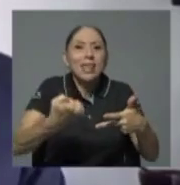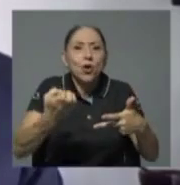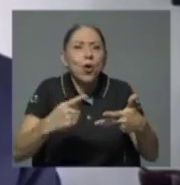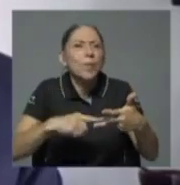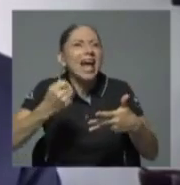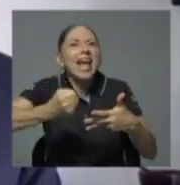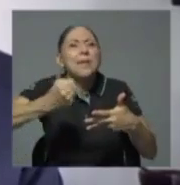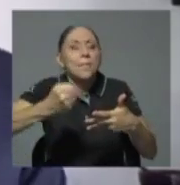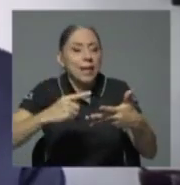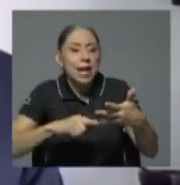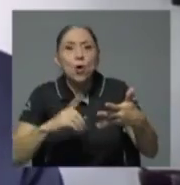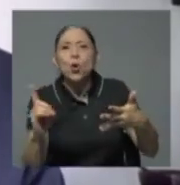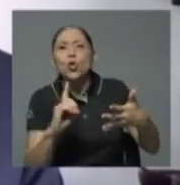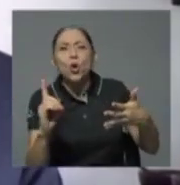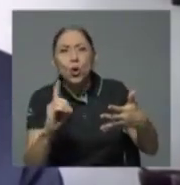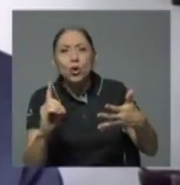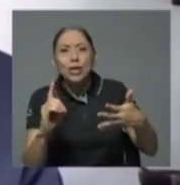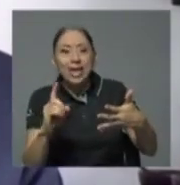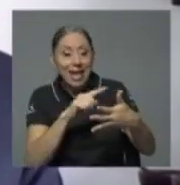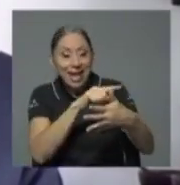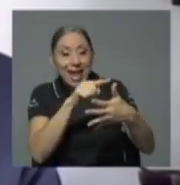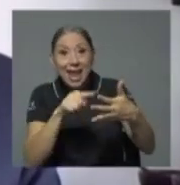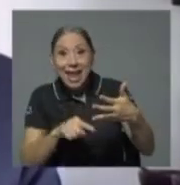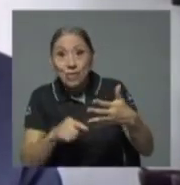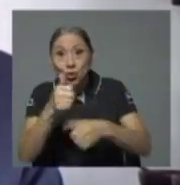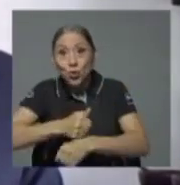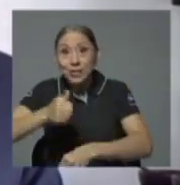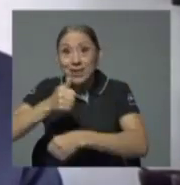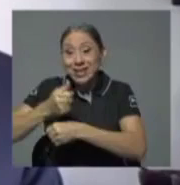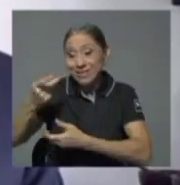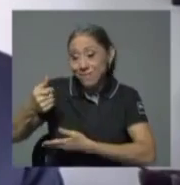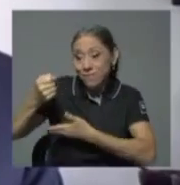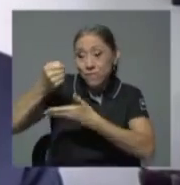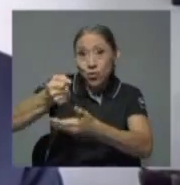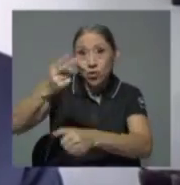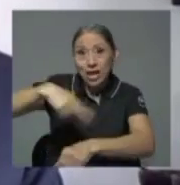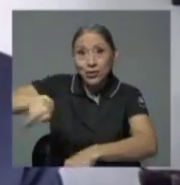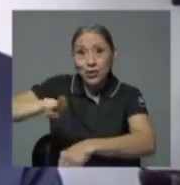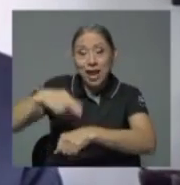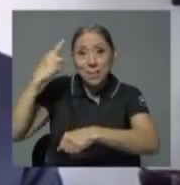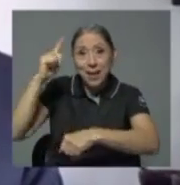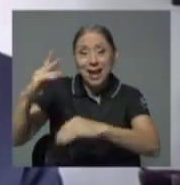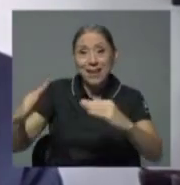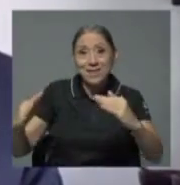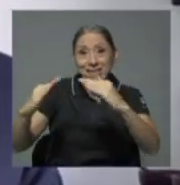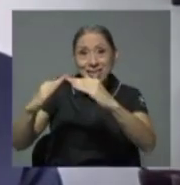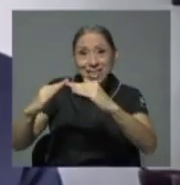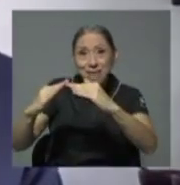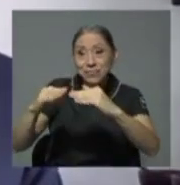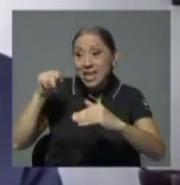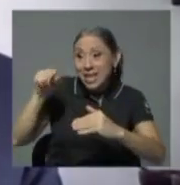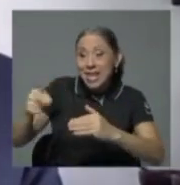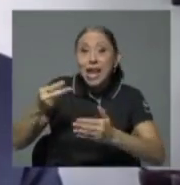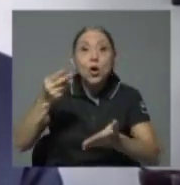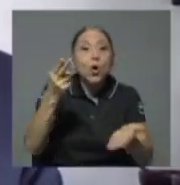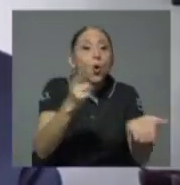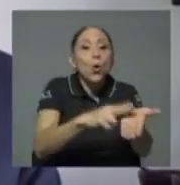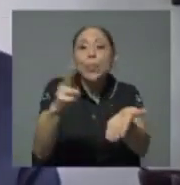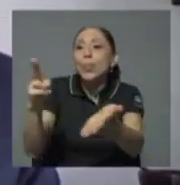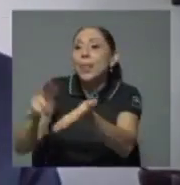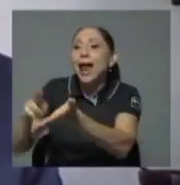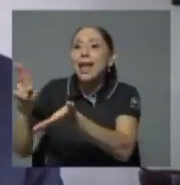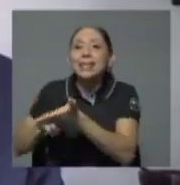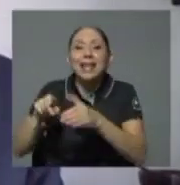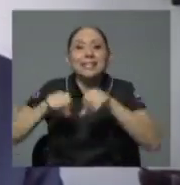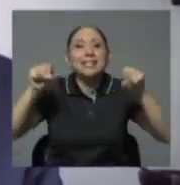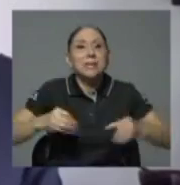ubicadas geográficamente, eso lo define el Fondo Nacional para la Vivienda y contrata a los distintos intermediarios del sistema financiero,